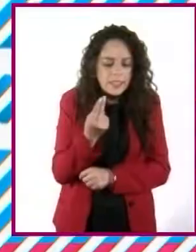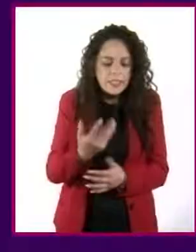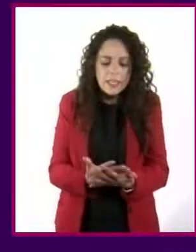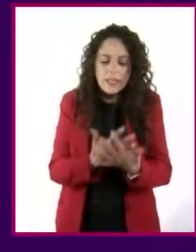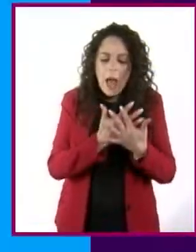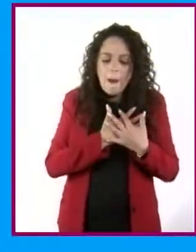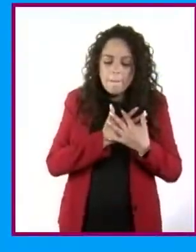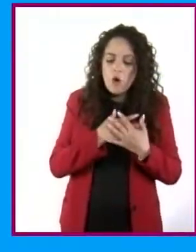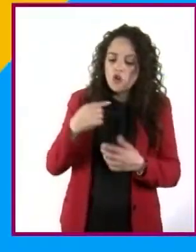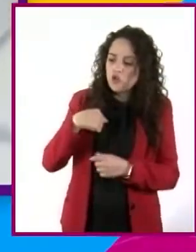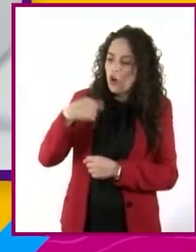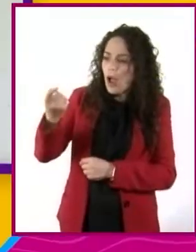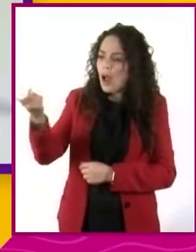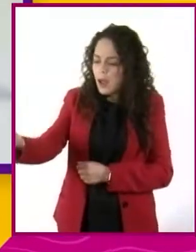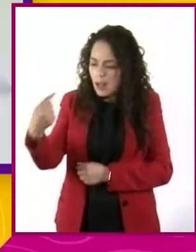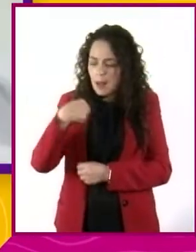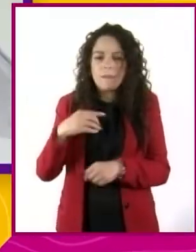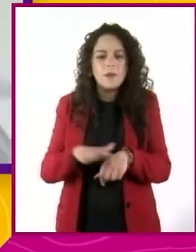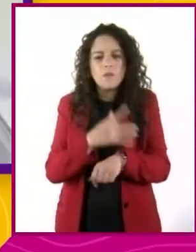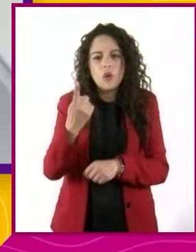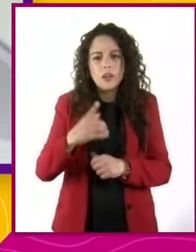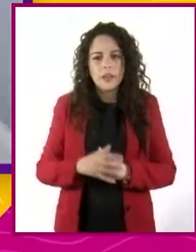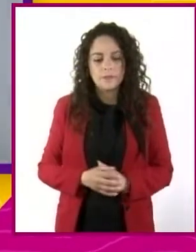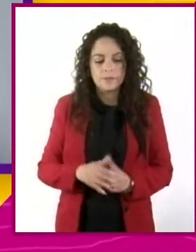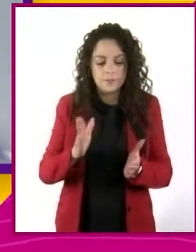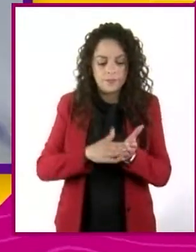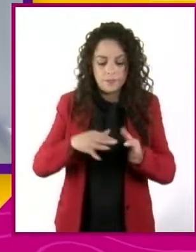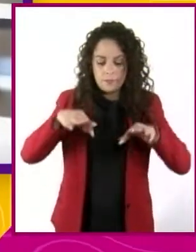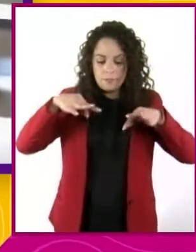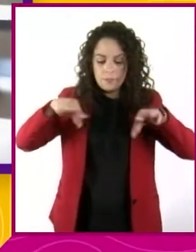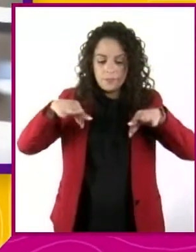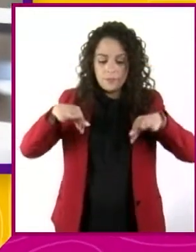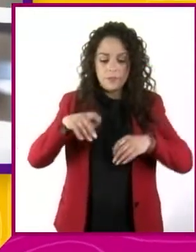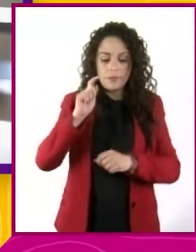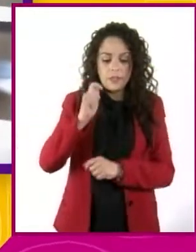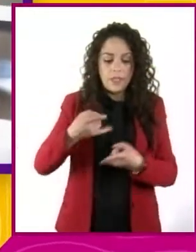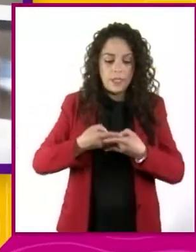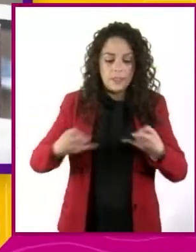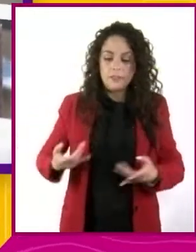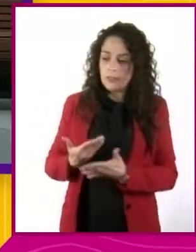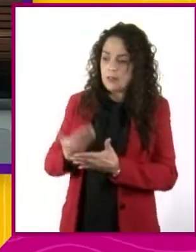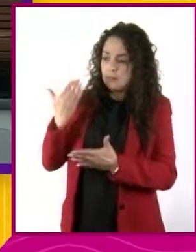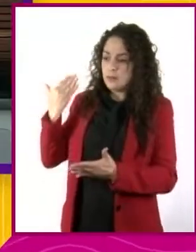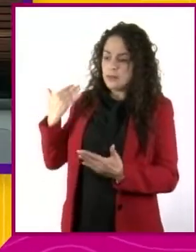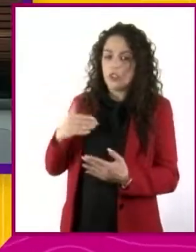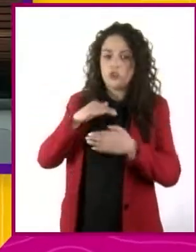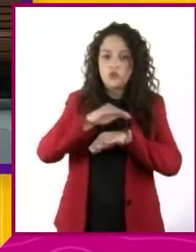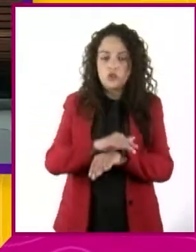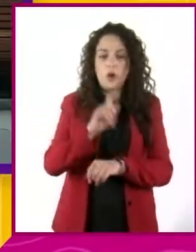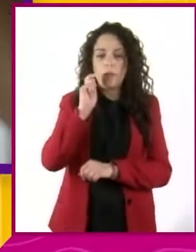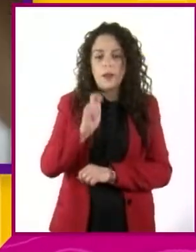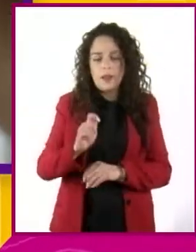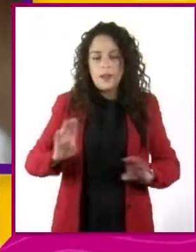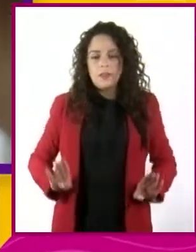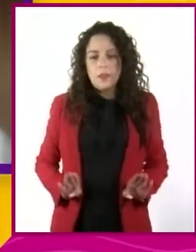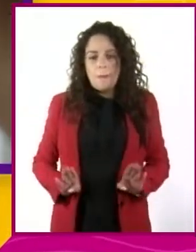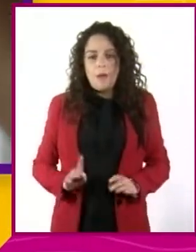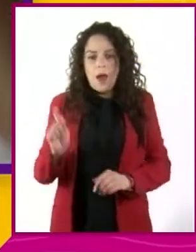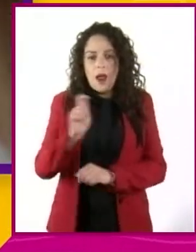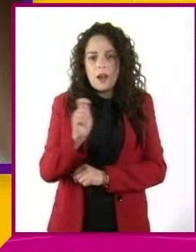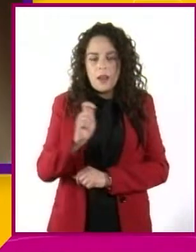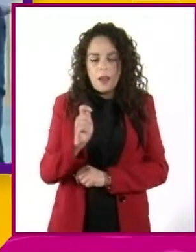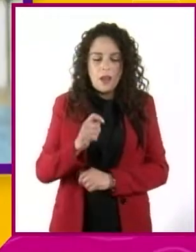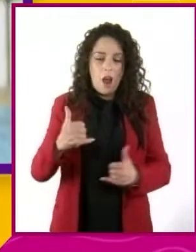amados? En el documento Antecedentes históricos de las relaciones amorosas en la adolescencia y